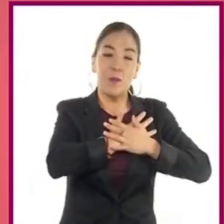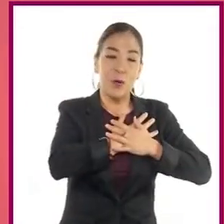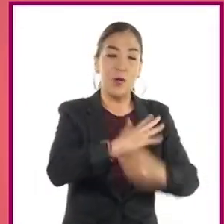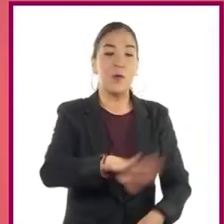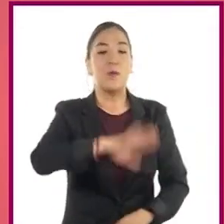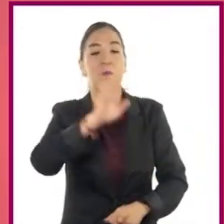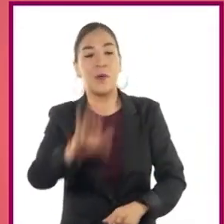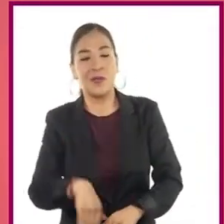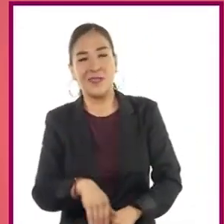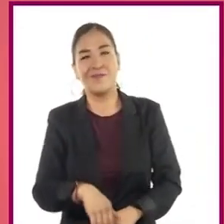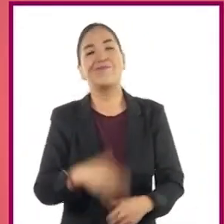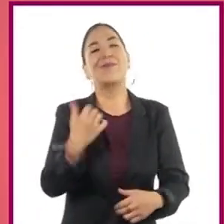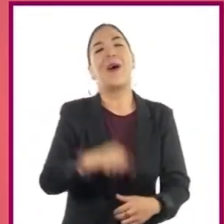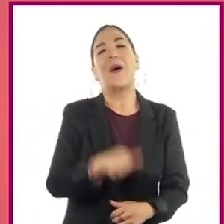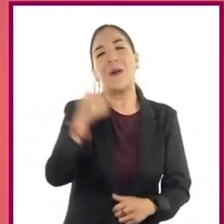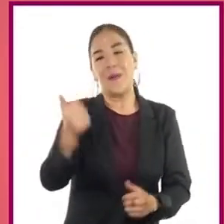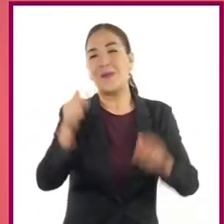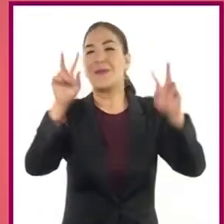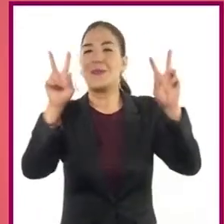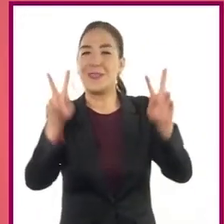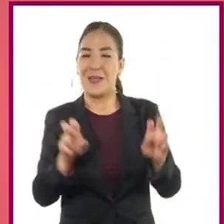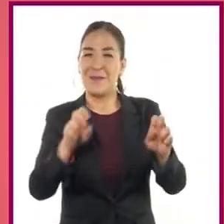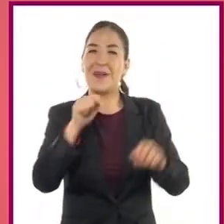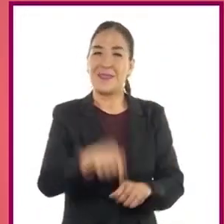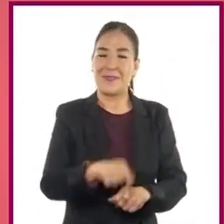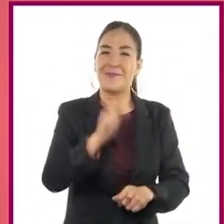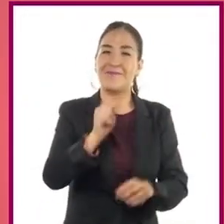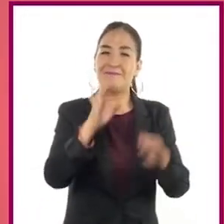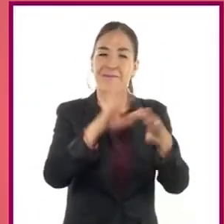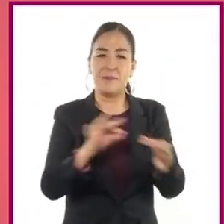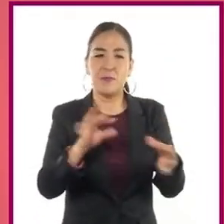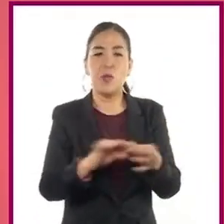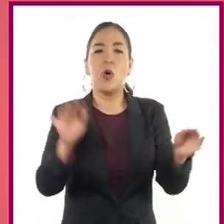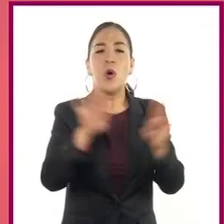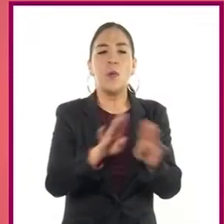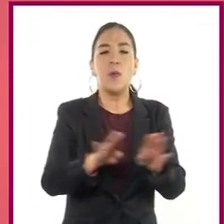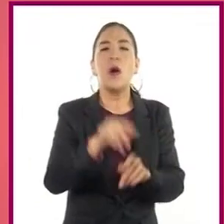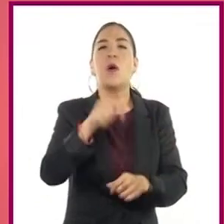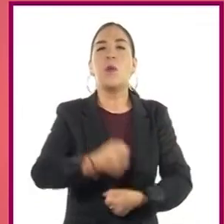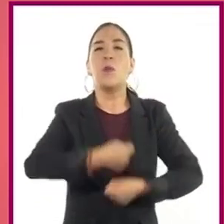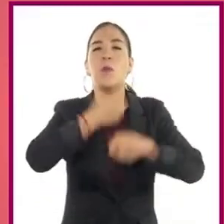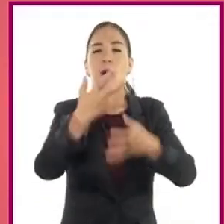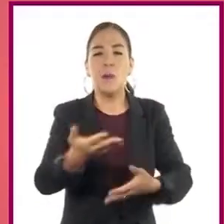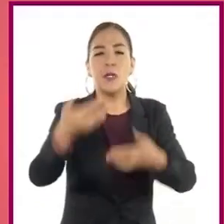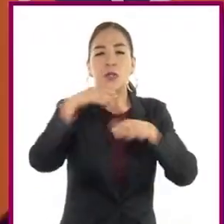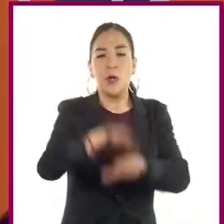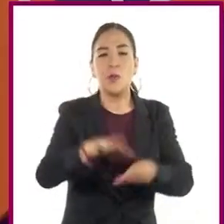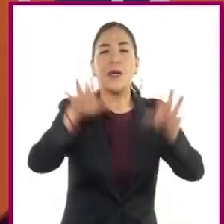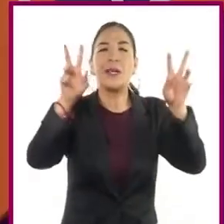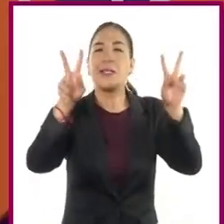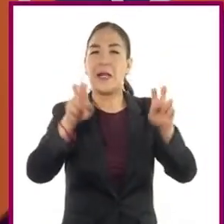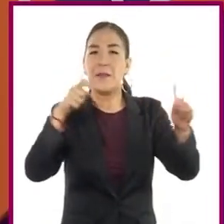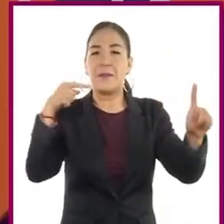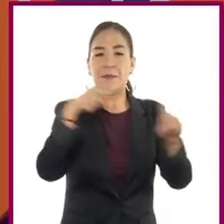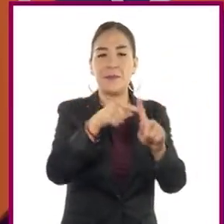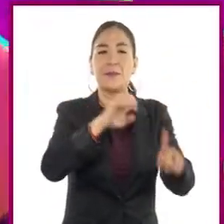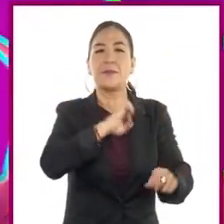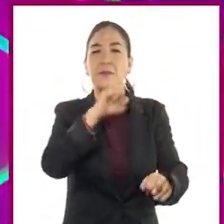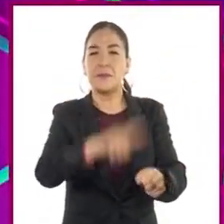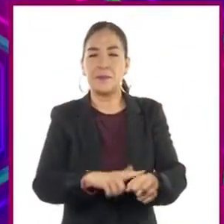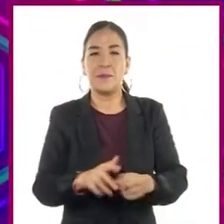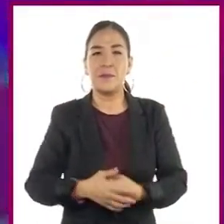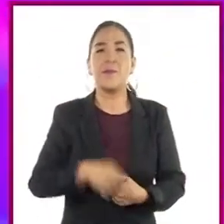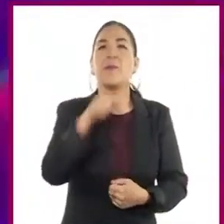muerte y otros temas. Estará dedicada a explorar poemas sobre un tema en específico. Con